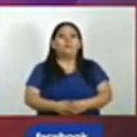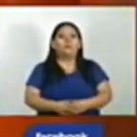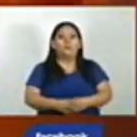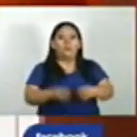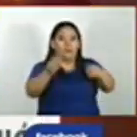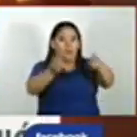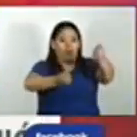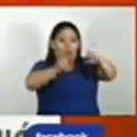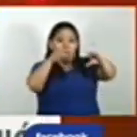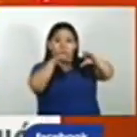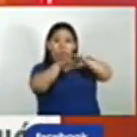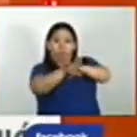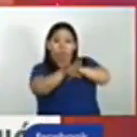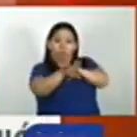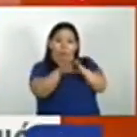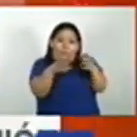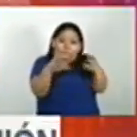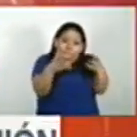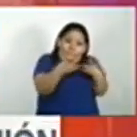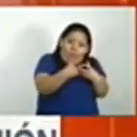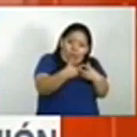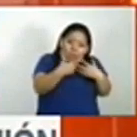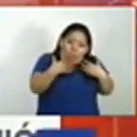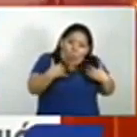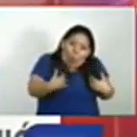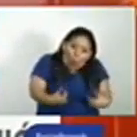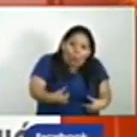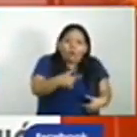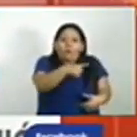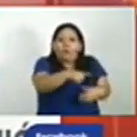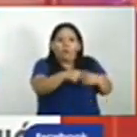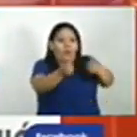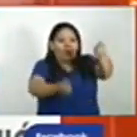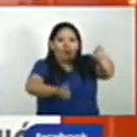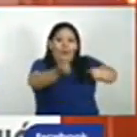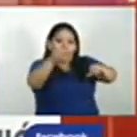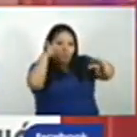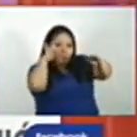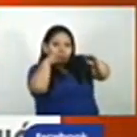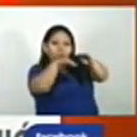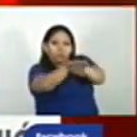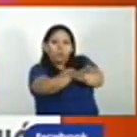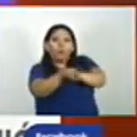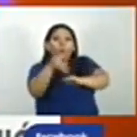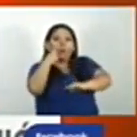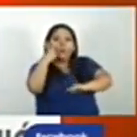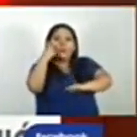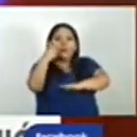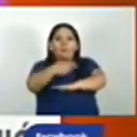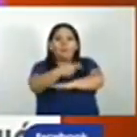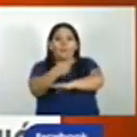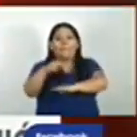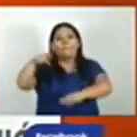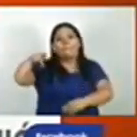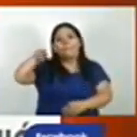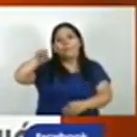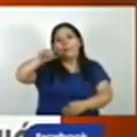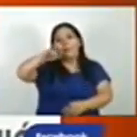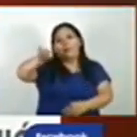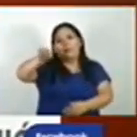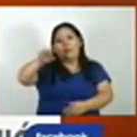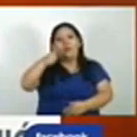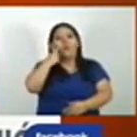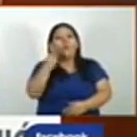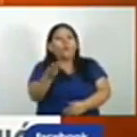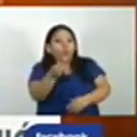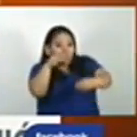Hacinados y deshidratados, así encontraron el jueves en un tráiler de carga que pasaba por una caseta de peaje en Veracruz a un total